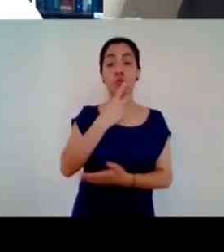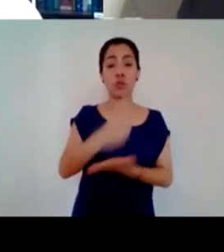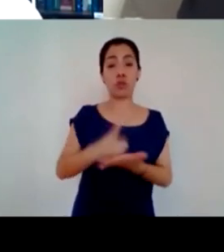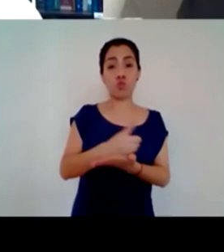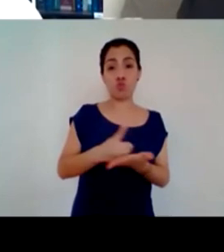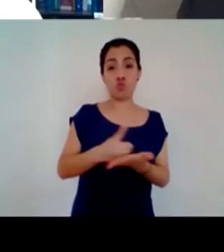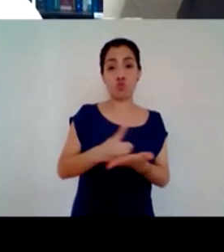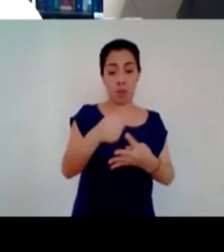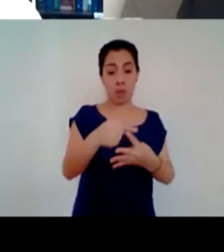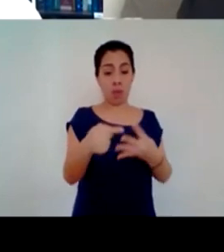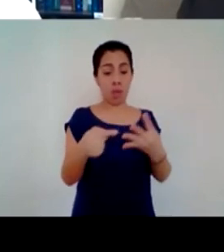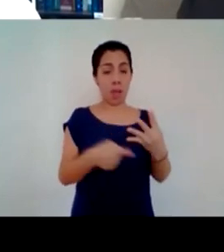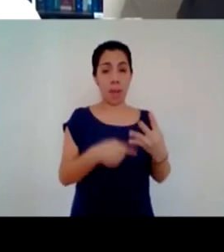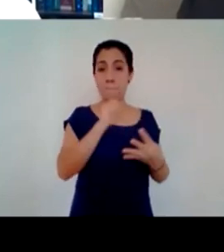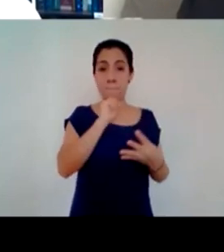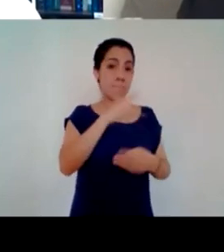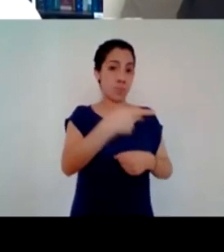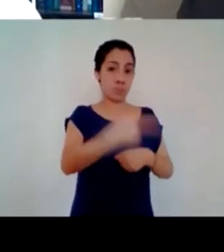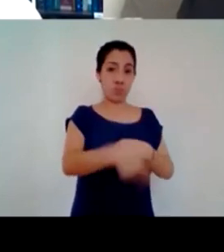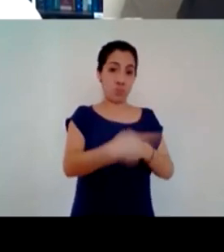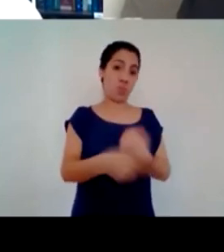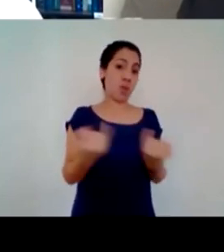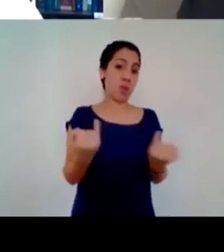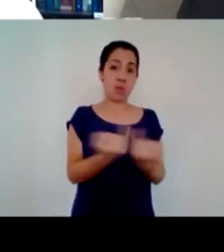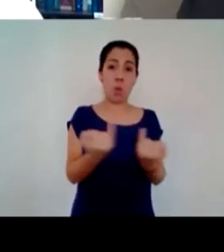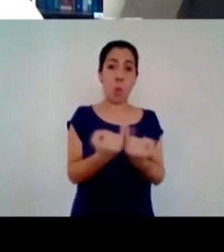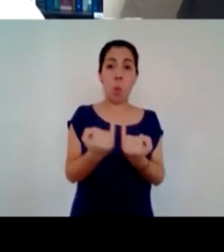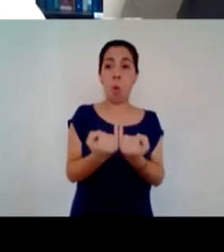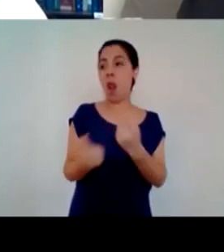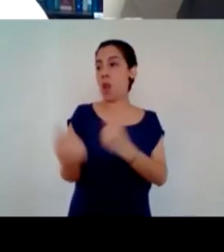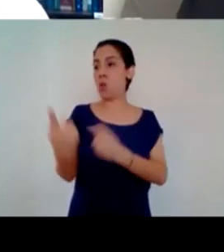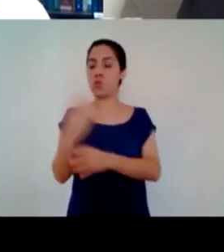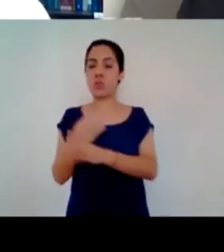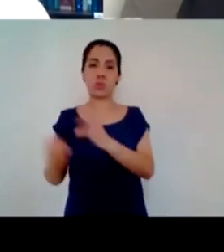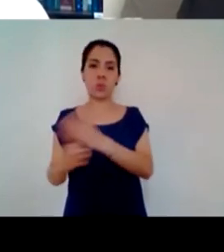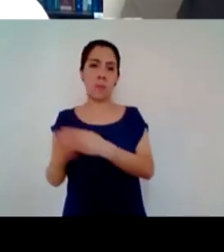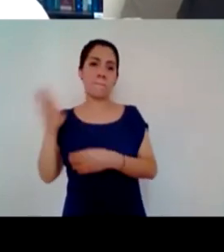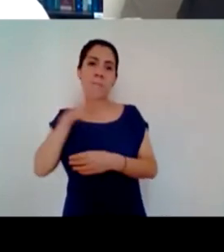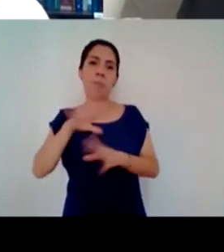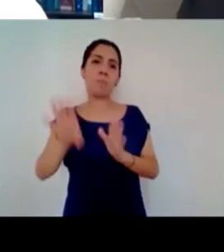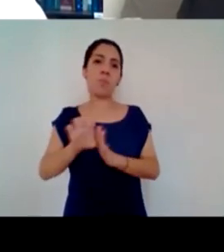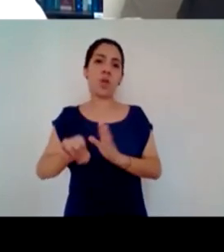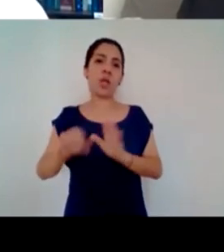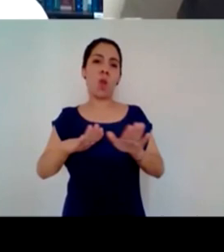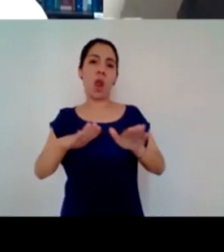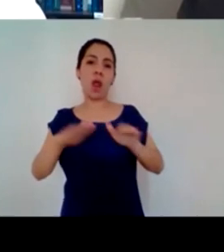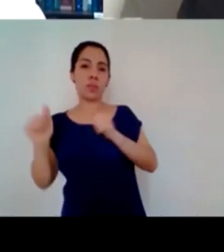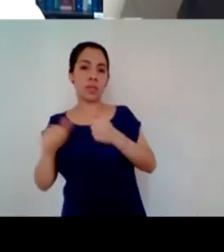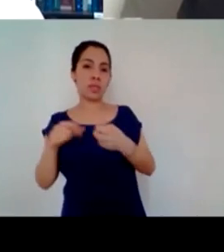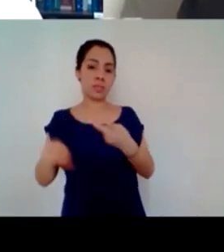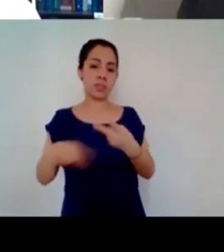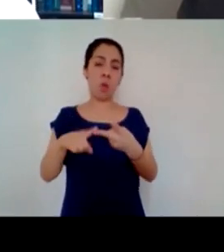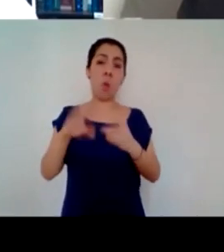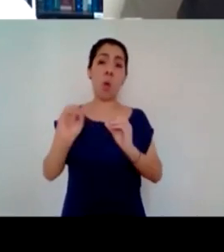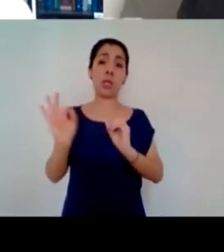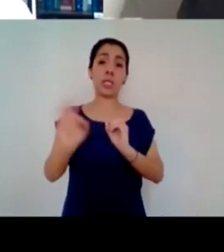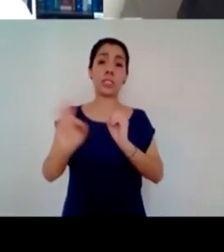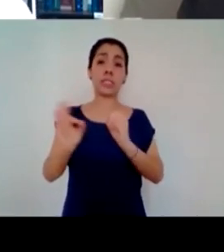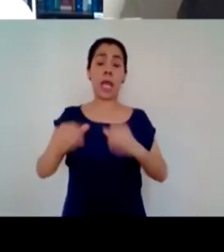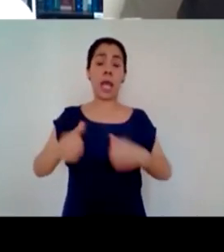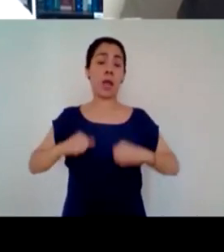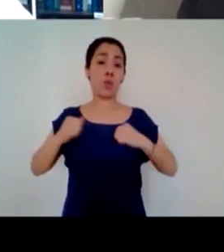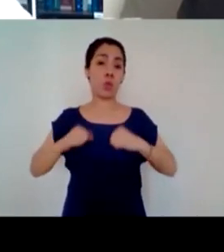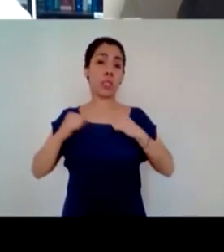riesgo que para todas las demás cosas que en la vida salen mal, para desertar a la escuela, para quedarse embarazada como